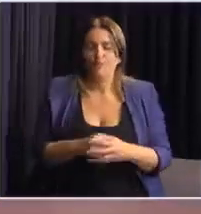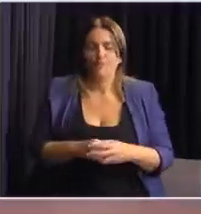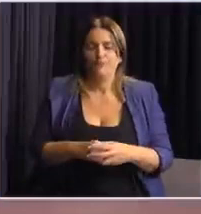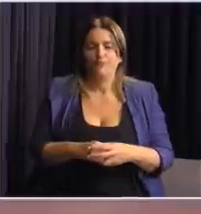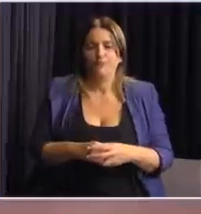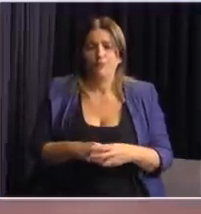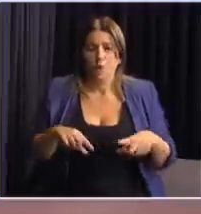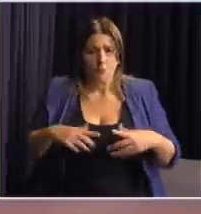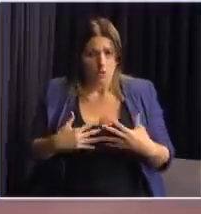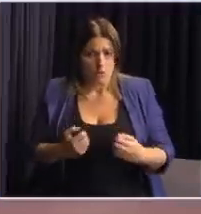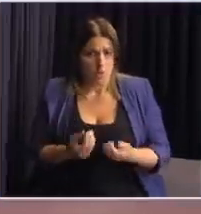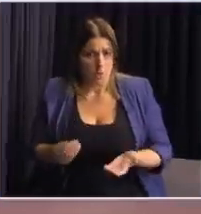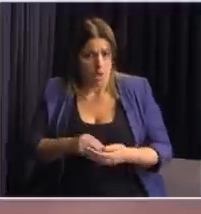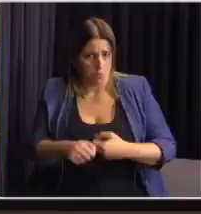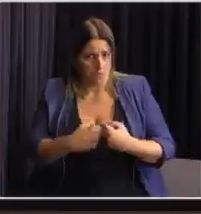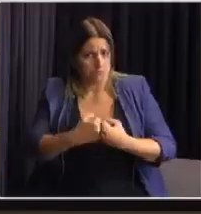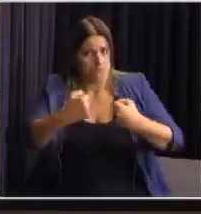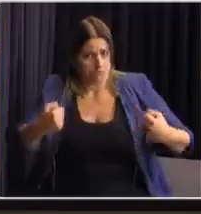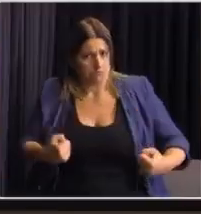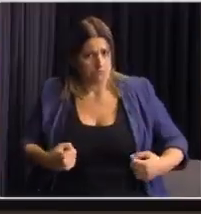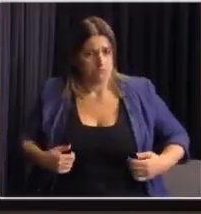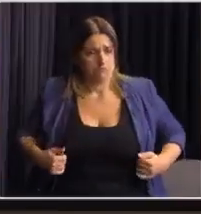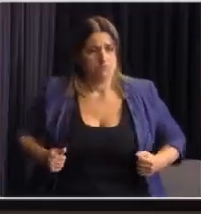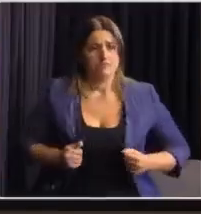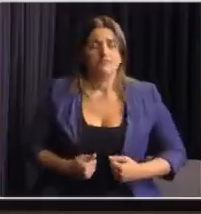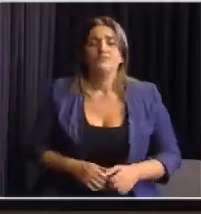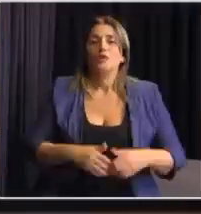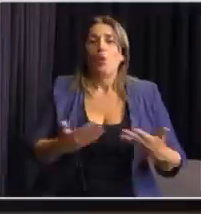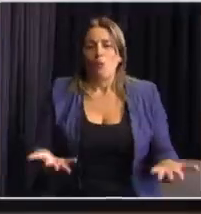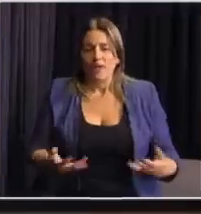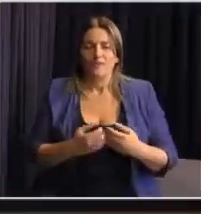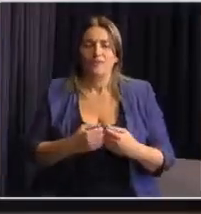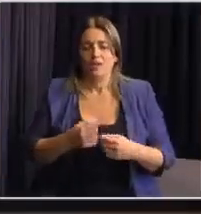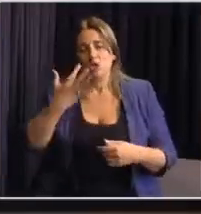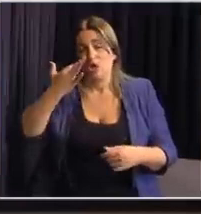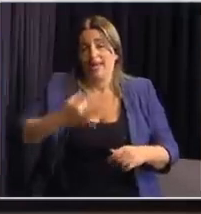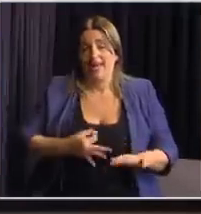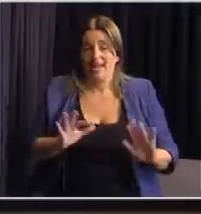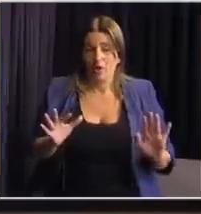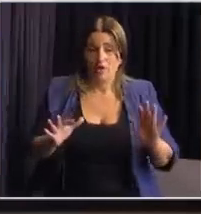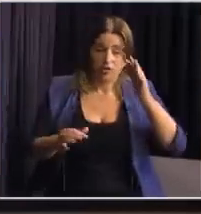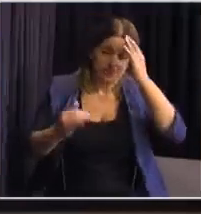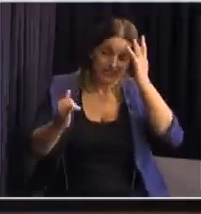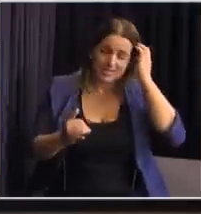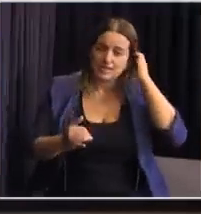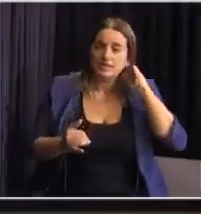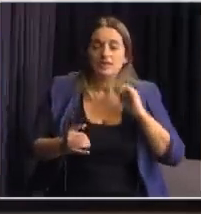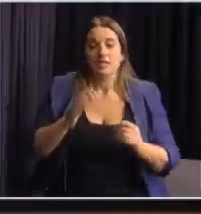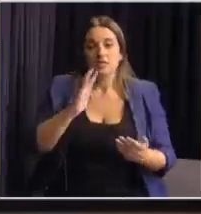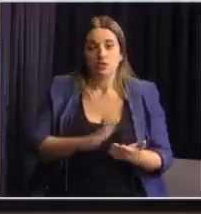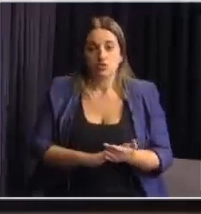de Salud puede profundizar un poco. Bueno, yo creo que es una lógica